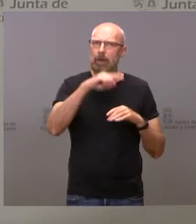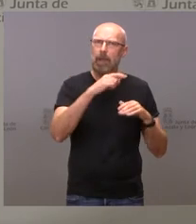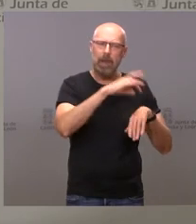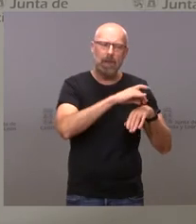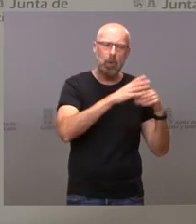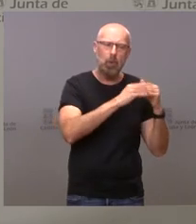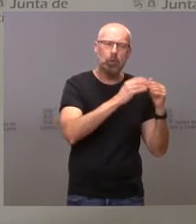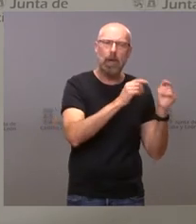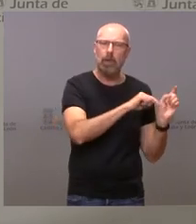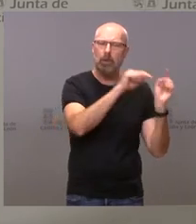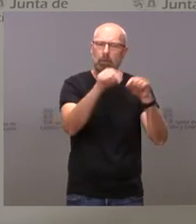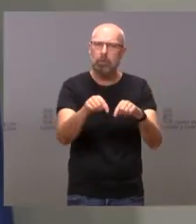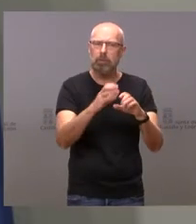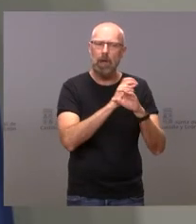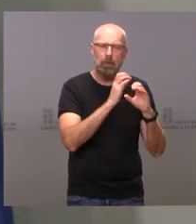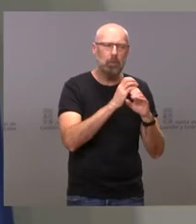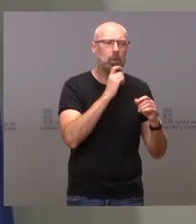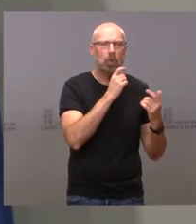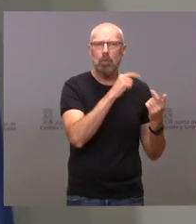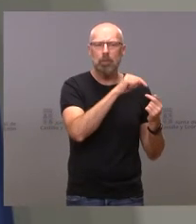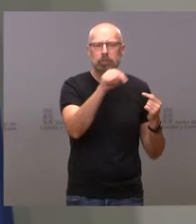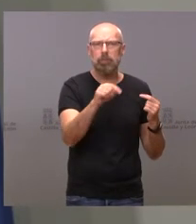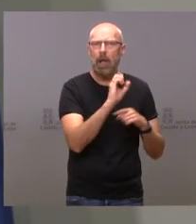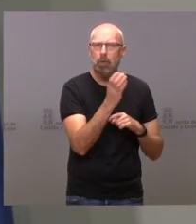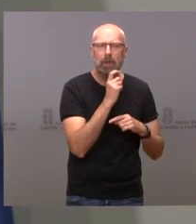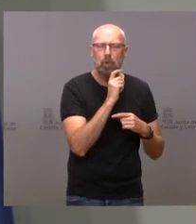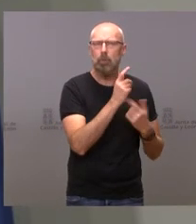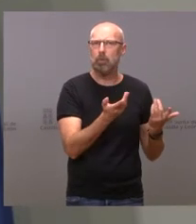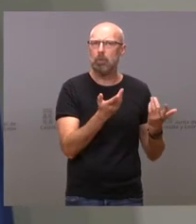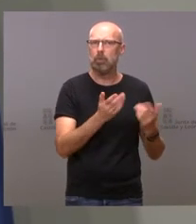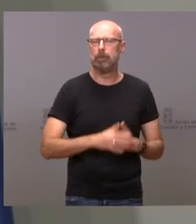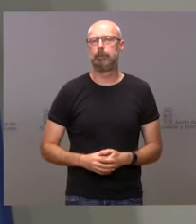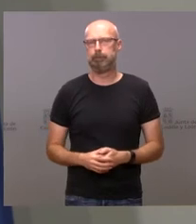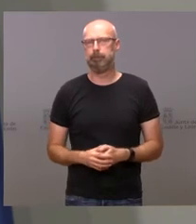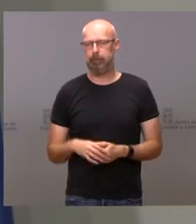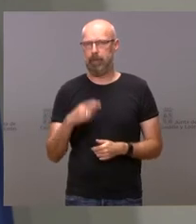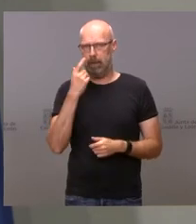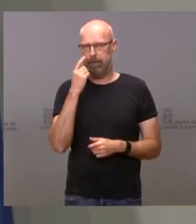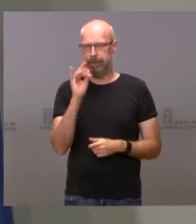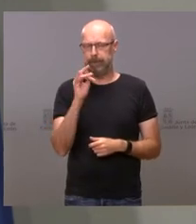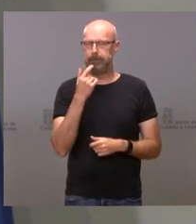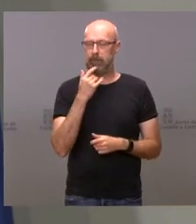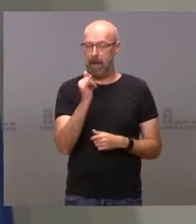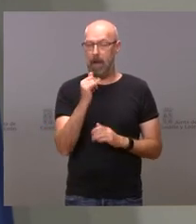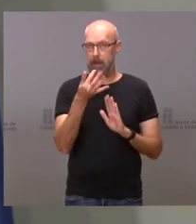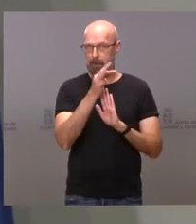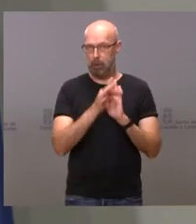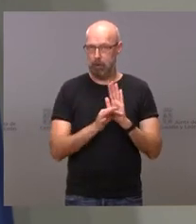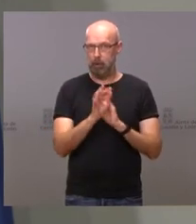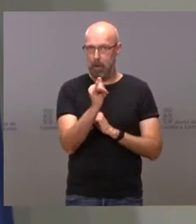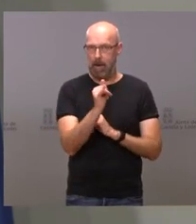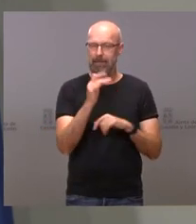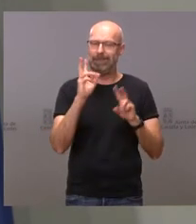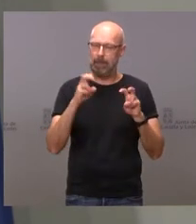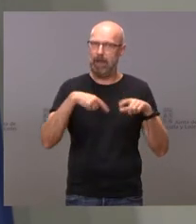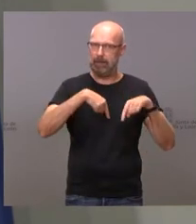condiciones? Bien, hay un presupuesto en lo que se responde al transporte